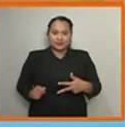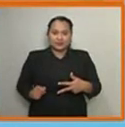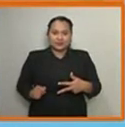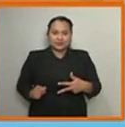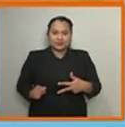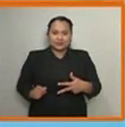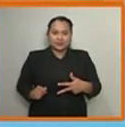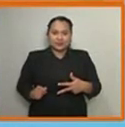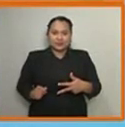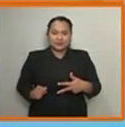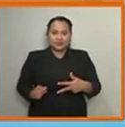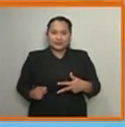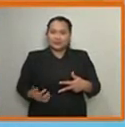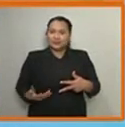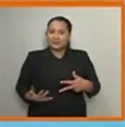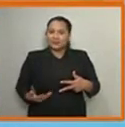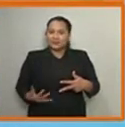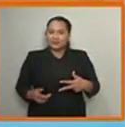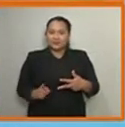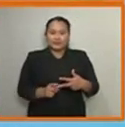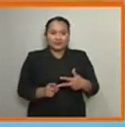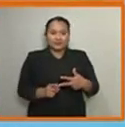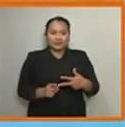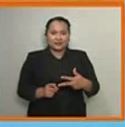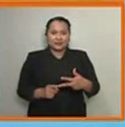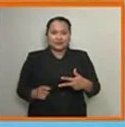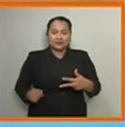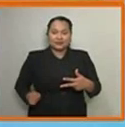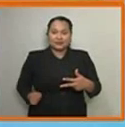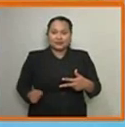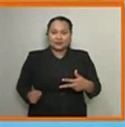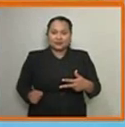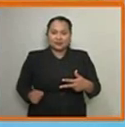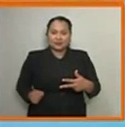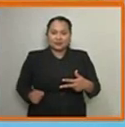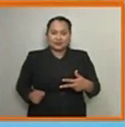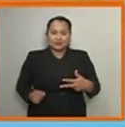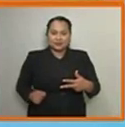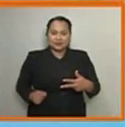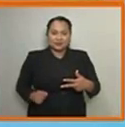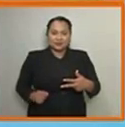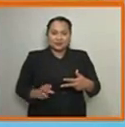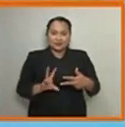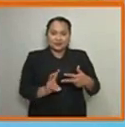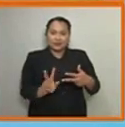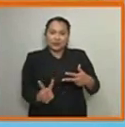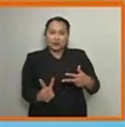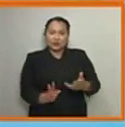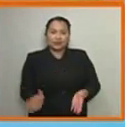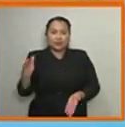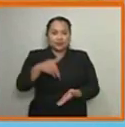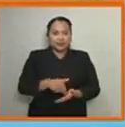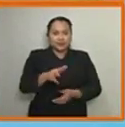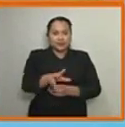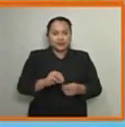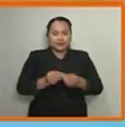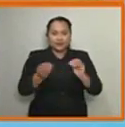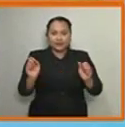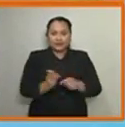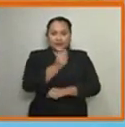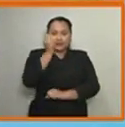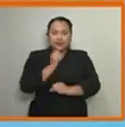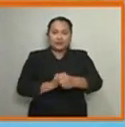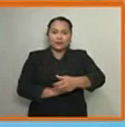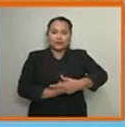porque es el 29. Tercer y decisivo número ganador, este es el 72. Con gusto repito, los tres números favorecidos